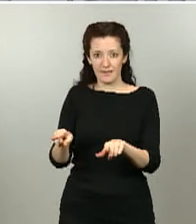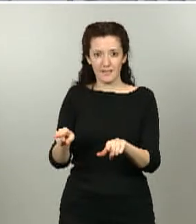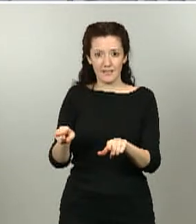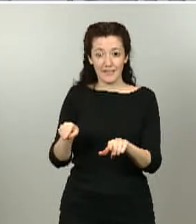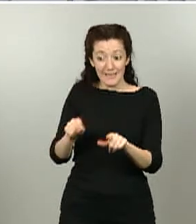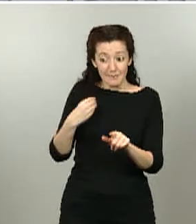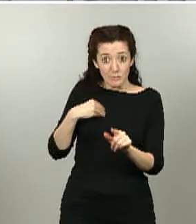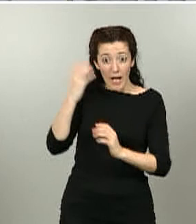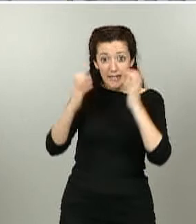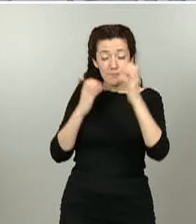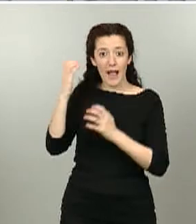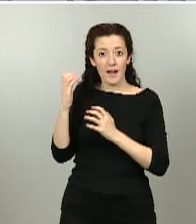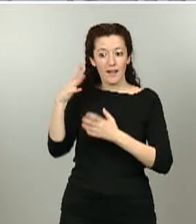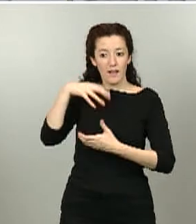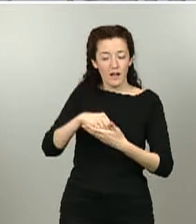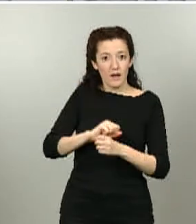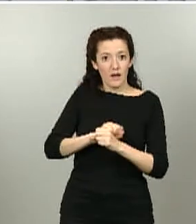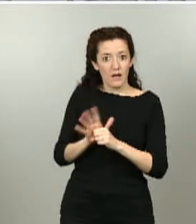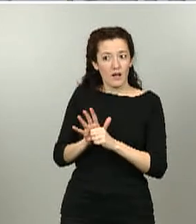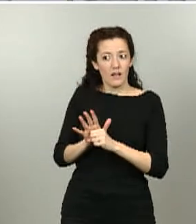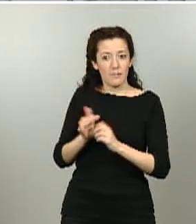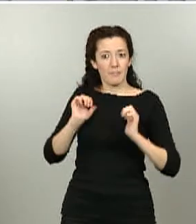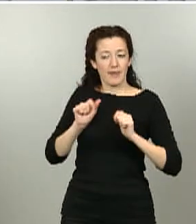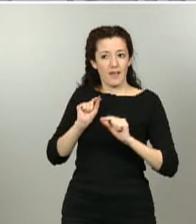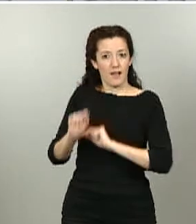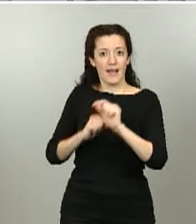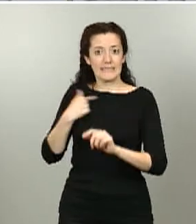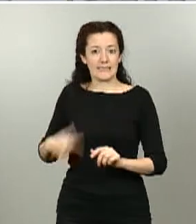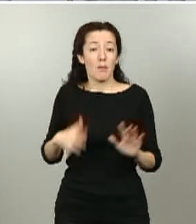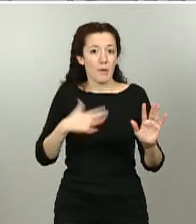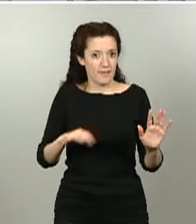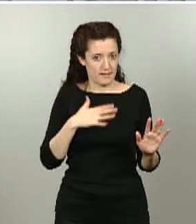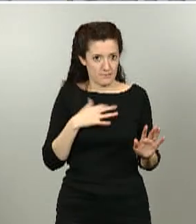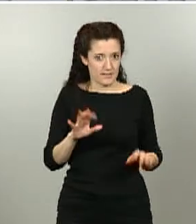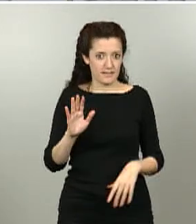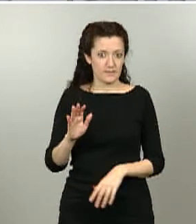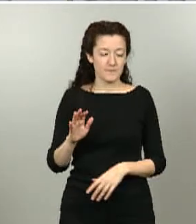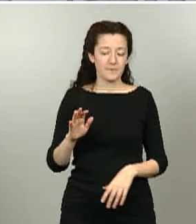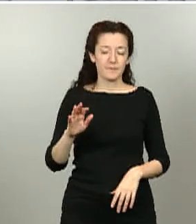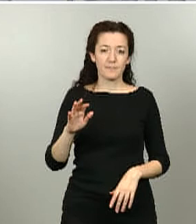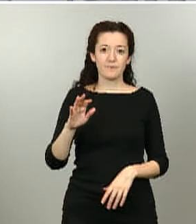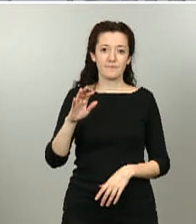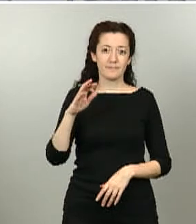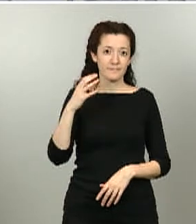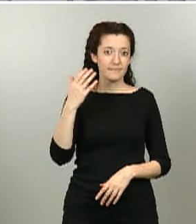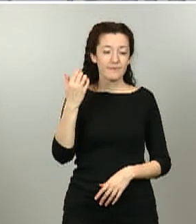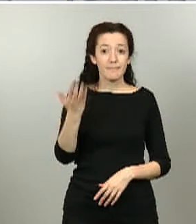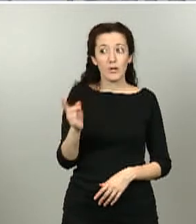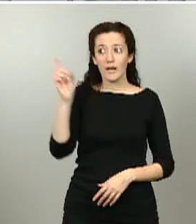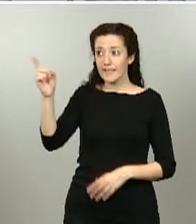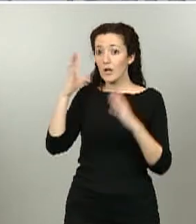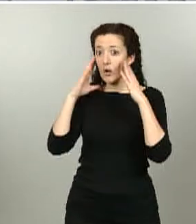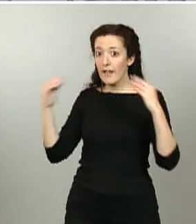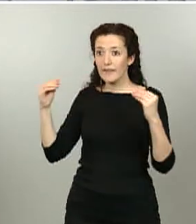en China. Pero lo cierto es que esto, de nuevo, basándonos en la información que viene de Holanda, podría ser una hipótesis de